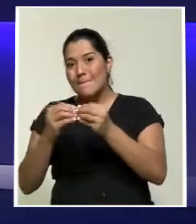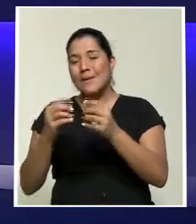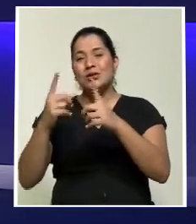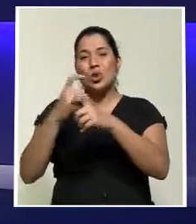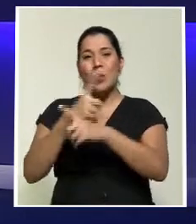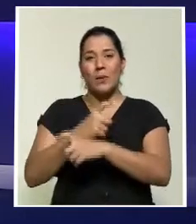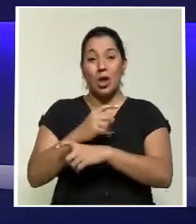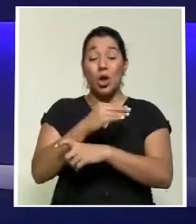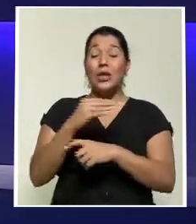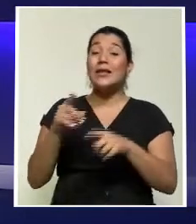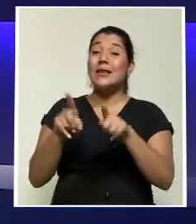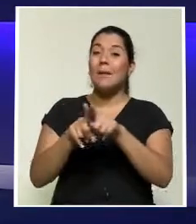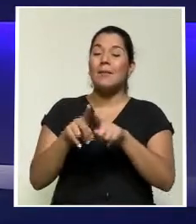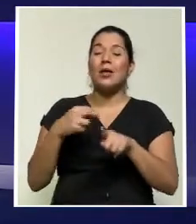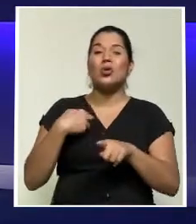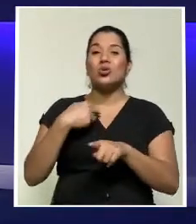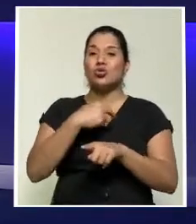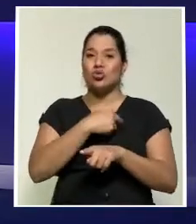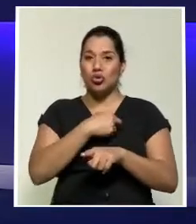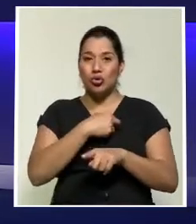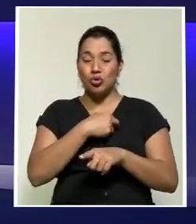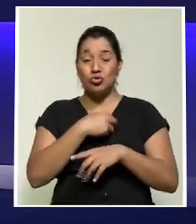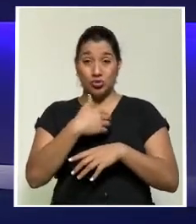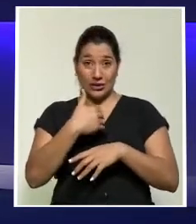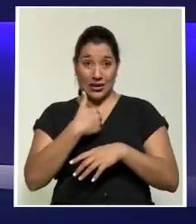también tenemos formación de gerencias,